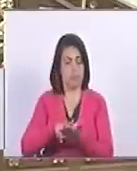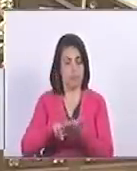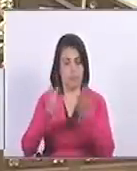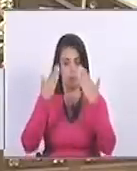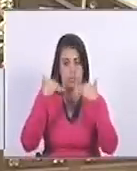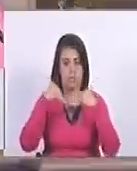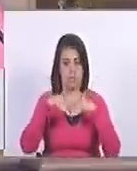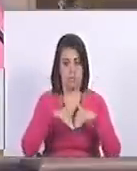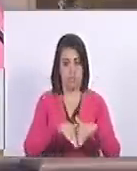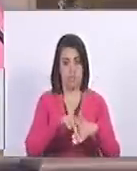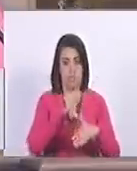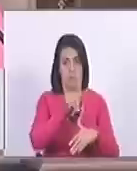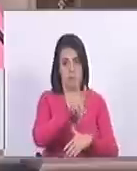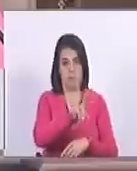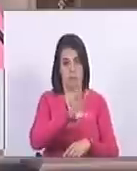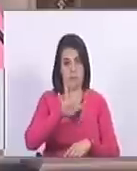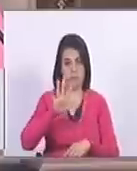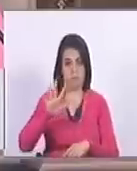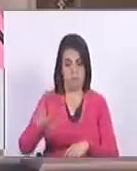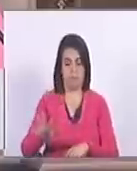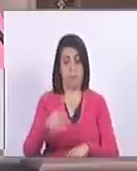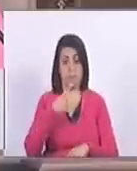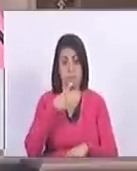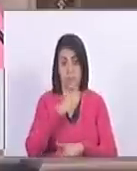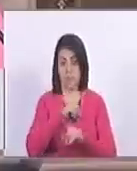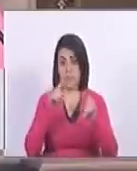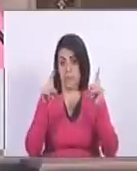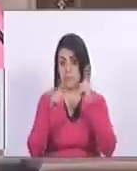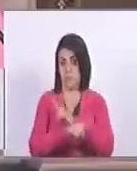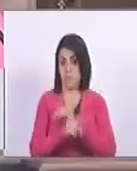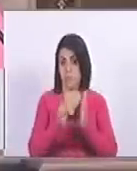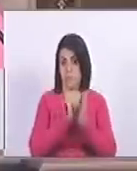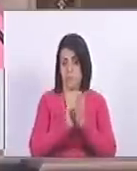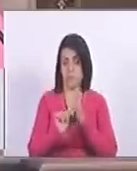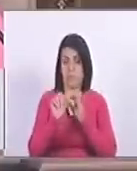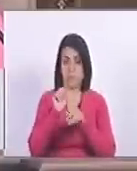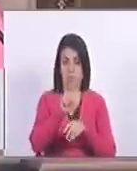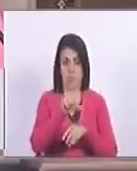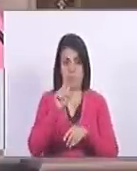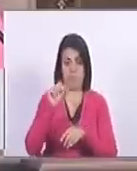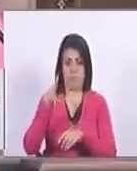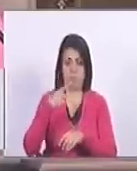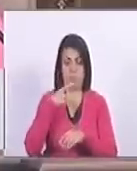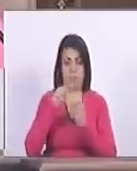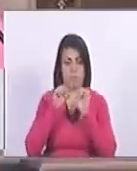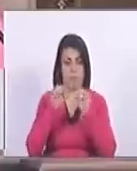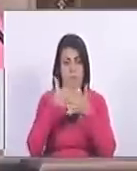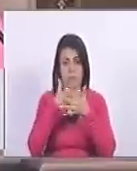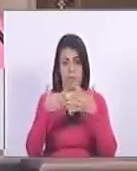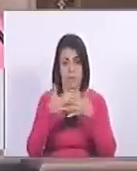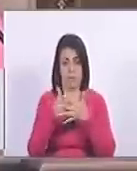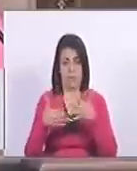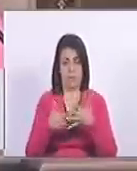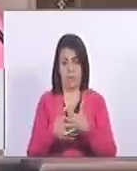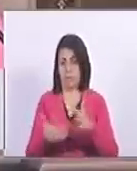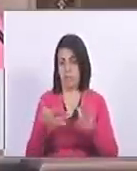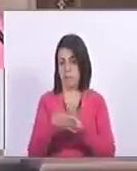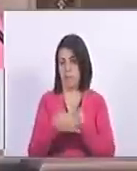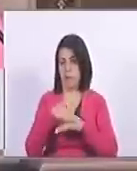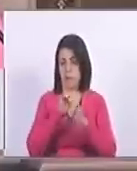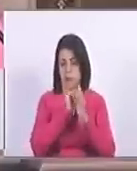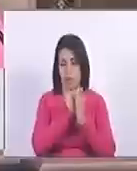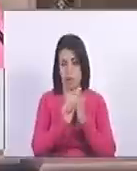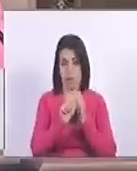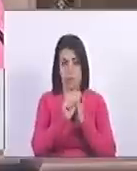Aprobado. Siguiente. 25º. Se propone modificar el artículo 11, el cual queda redactado en los siguientes